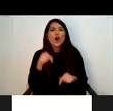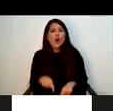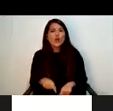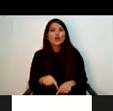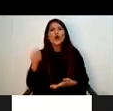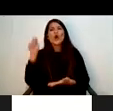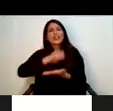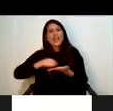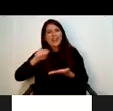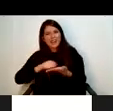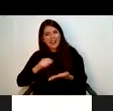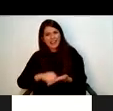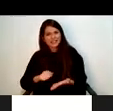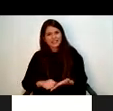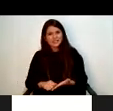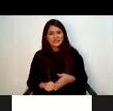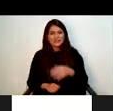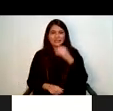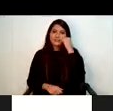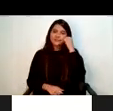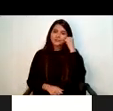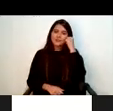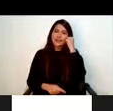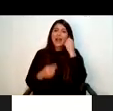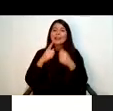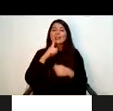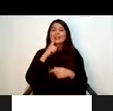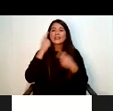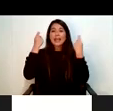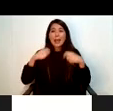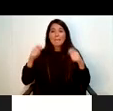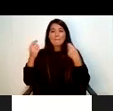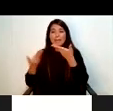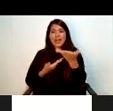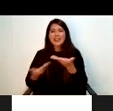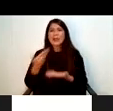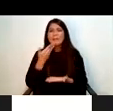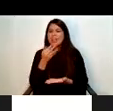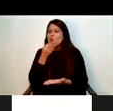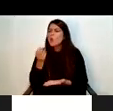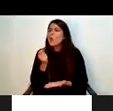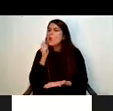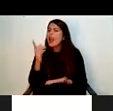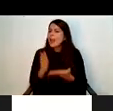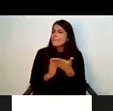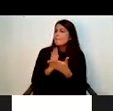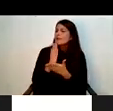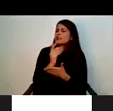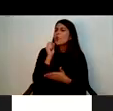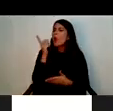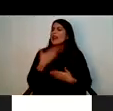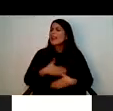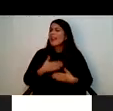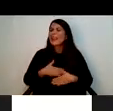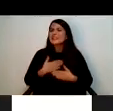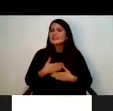tareas. En la terapia también, a los niños les digo, a ver, ¿por cuál quieres partir? Y ahí va a ser clave también,